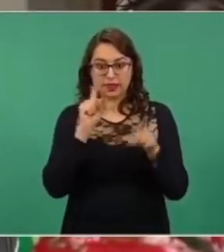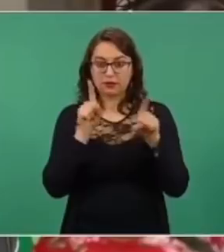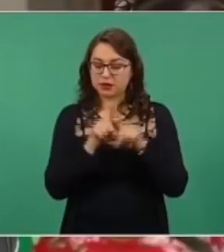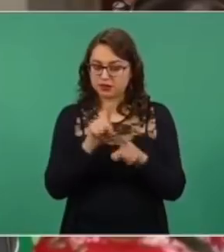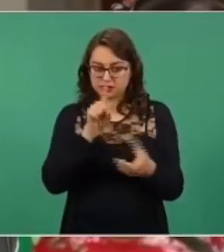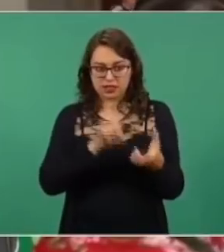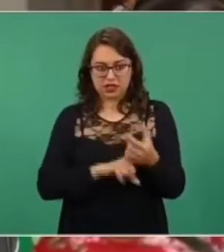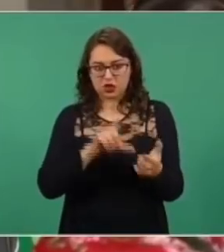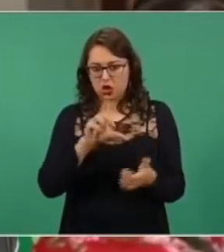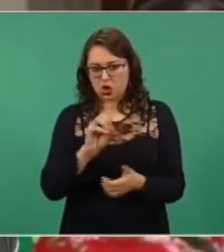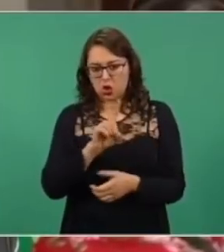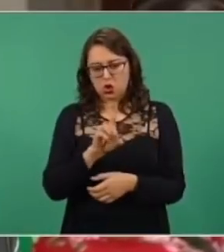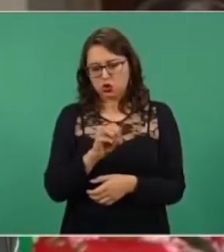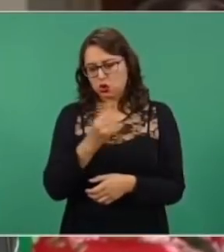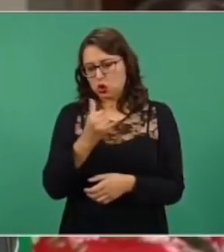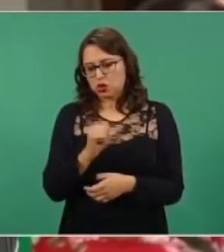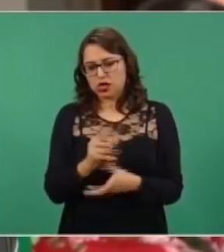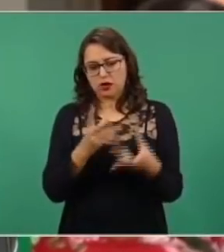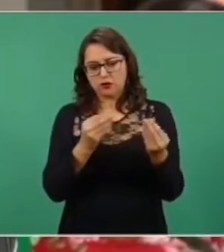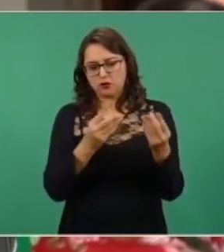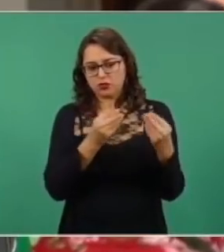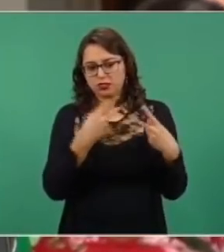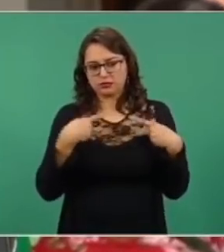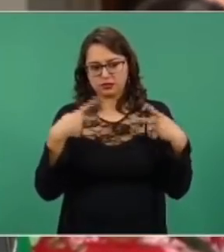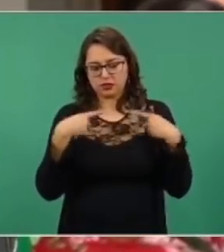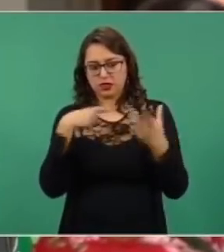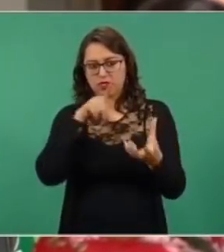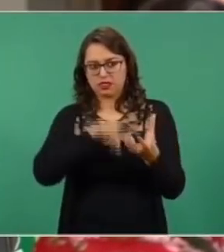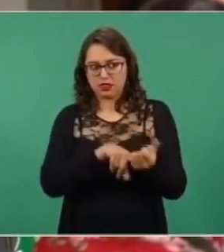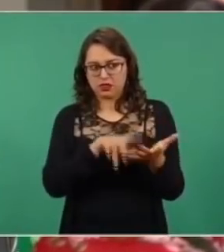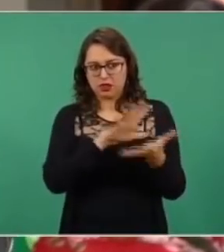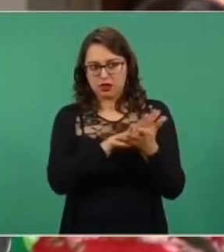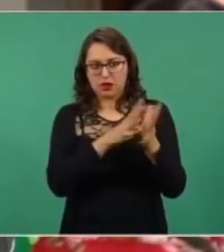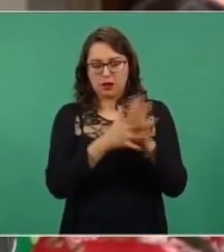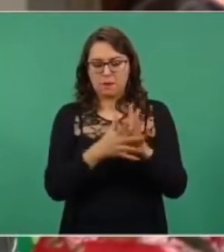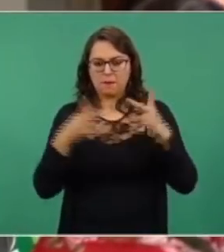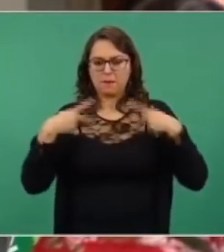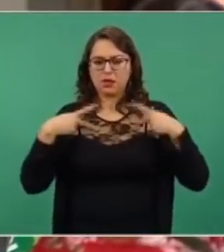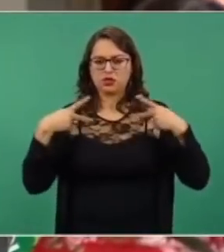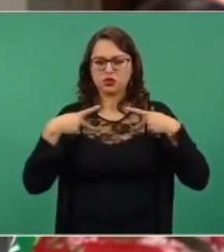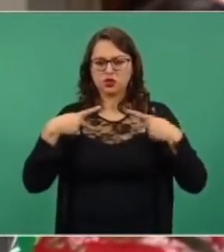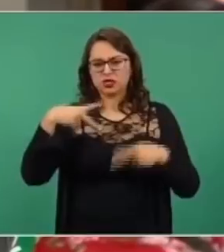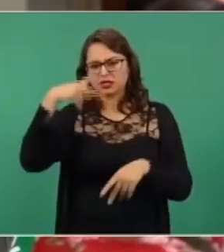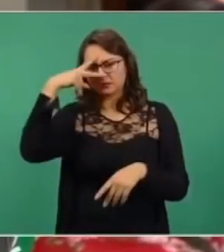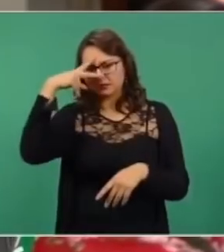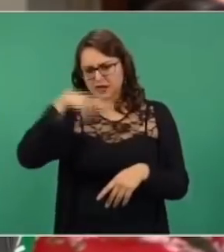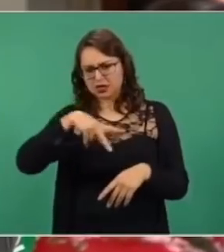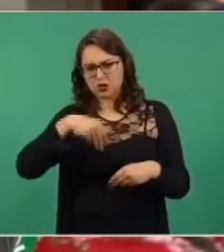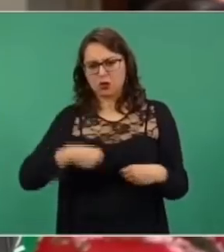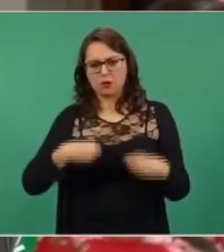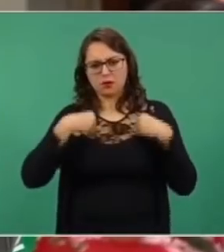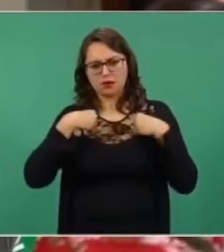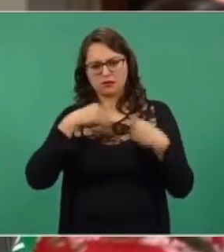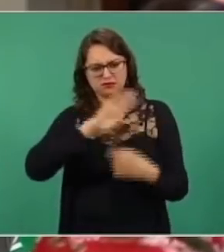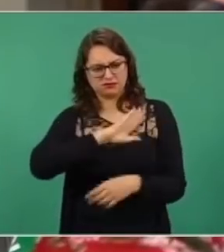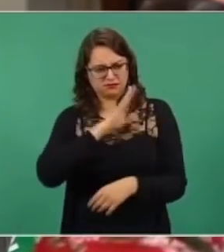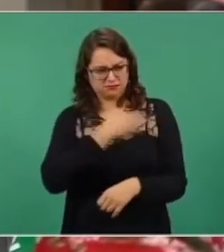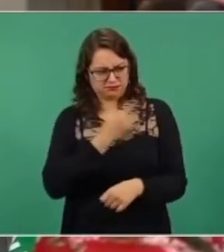Lozoya. Entonces, bueno, pues los ciudadanos mexicanos que viven en España se preguntan por qué